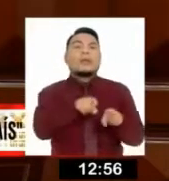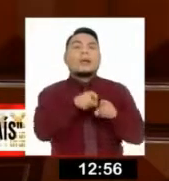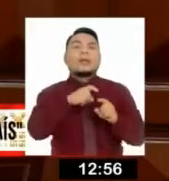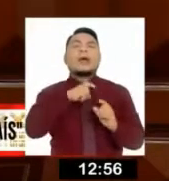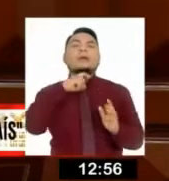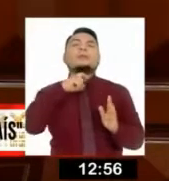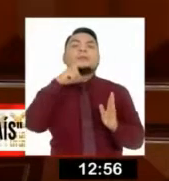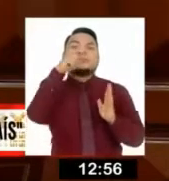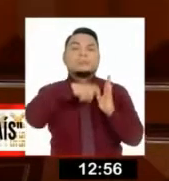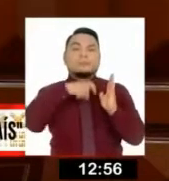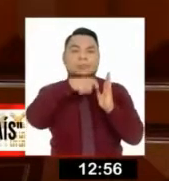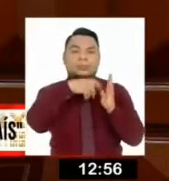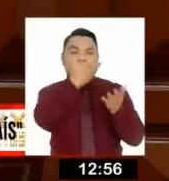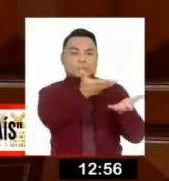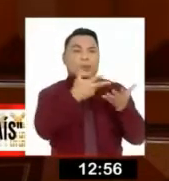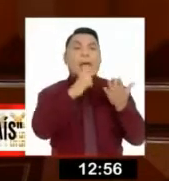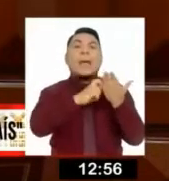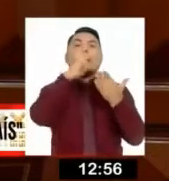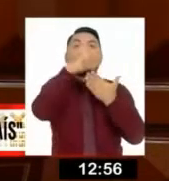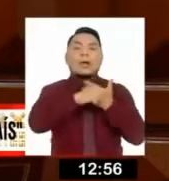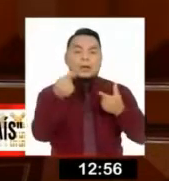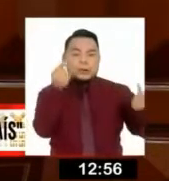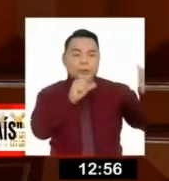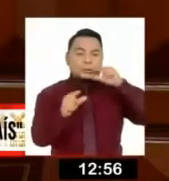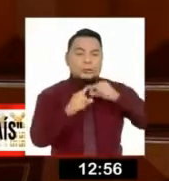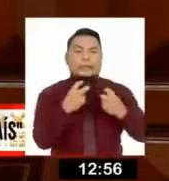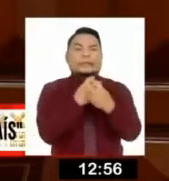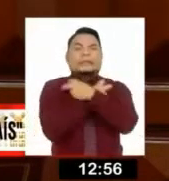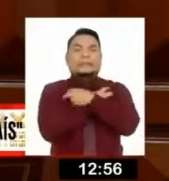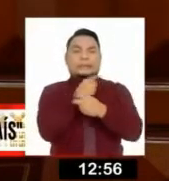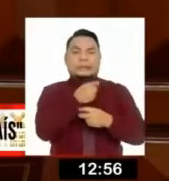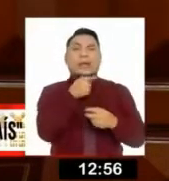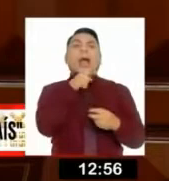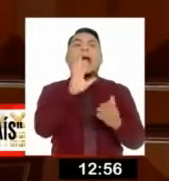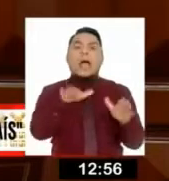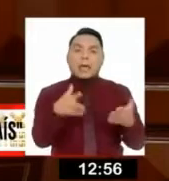pesados, metaloides y sustancias químicas tóxicas, entre otros.